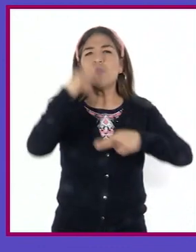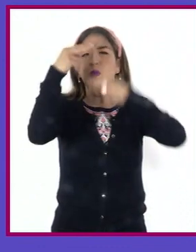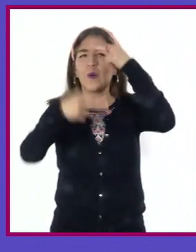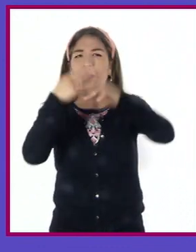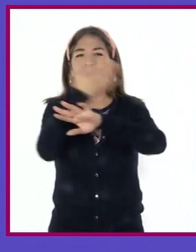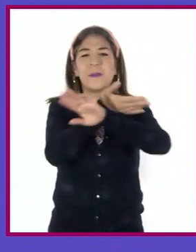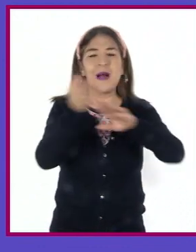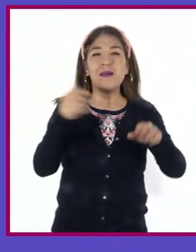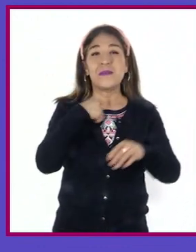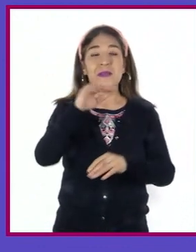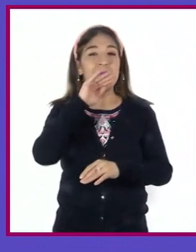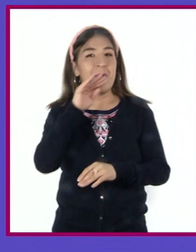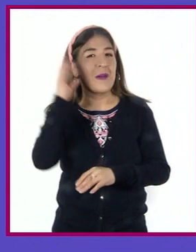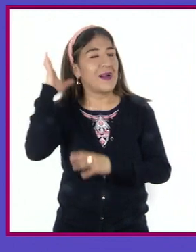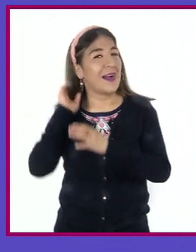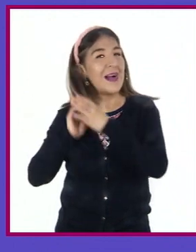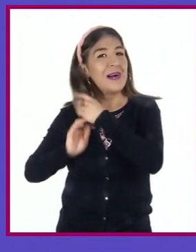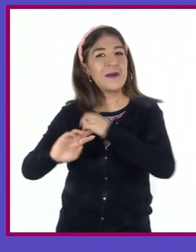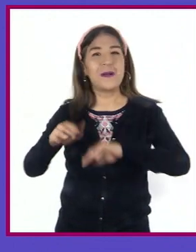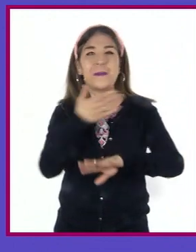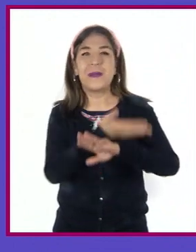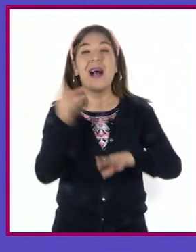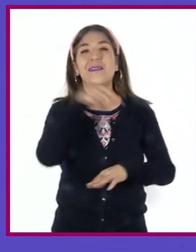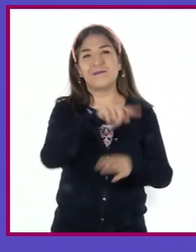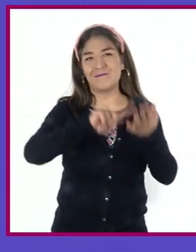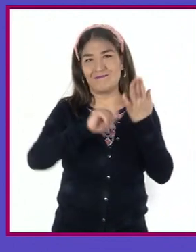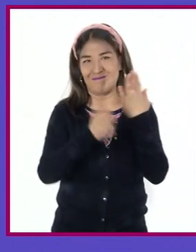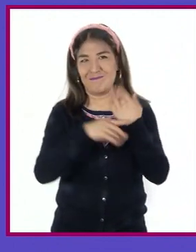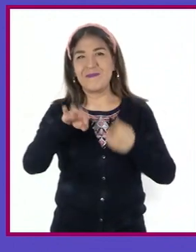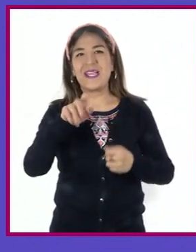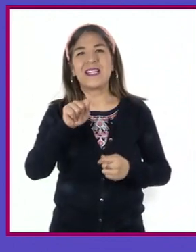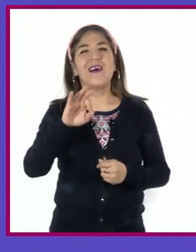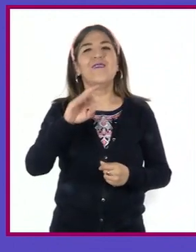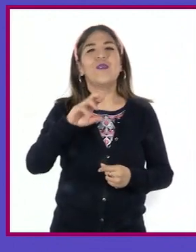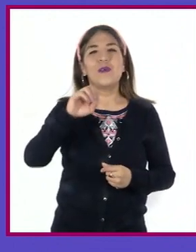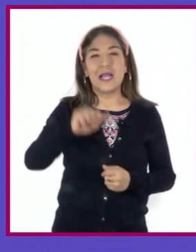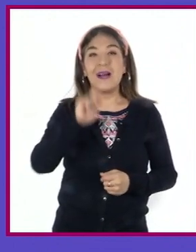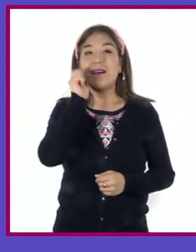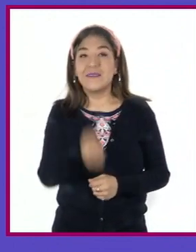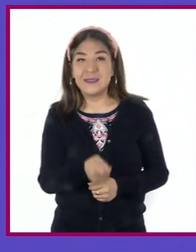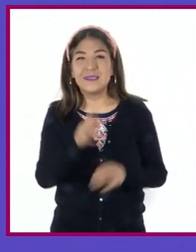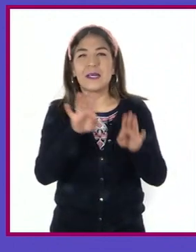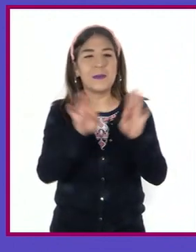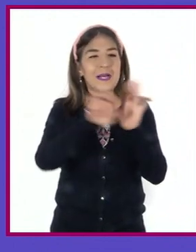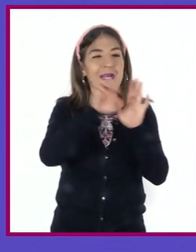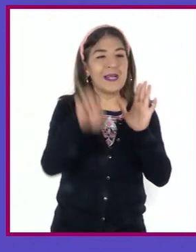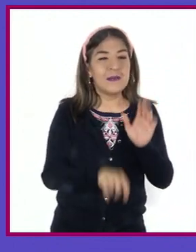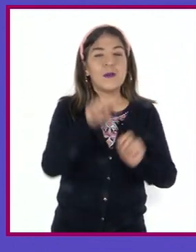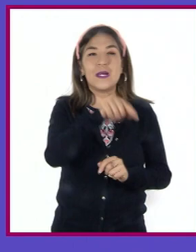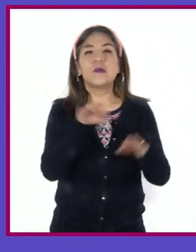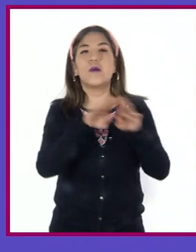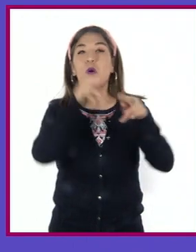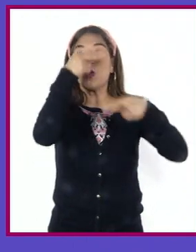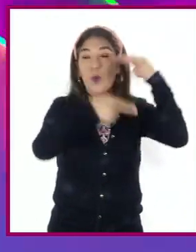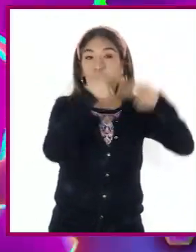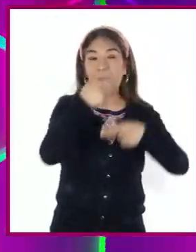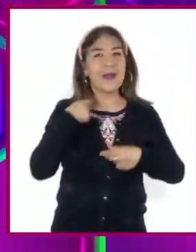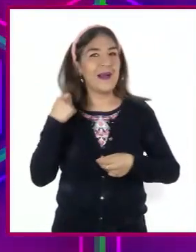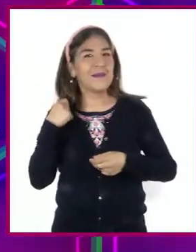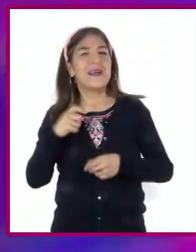Tomaremos el siguiente fragmento y lo analizaremos. Ahí donde el aire reposa, ahí donde el